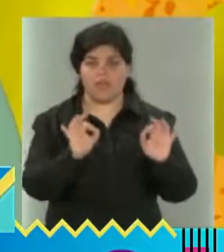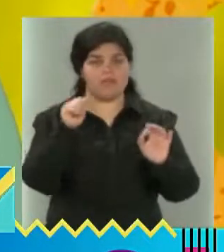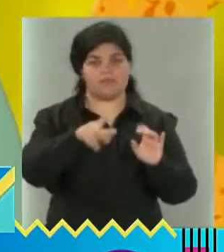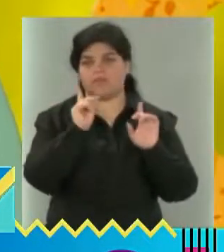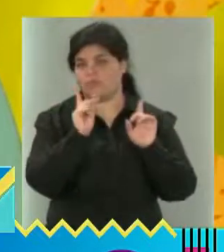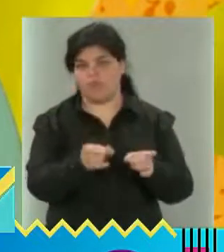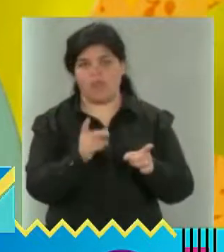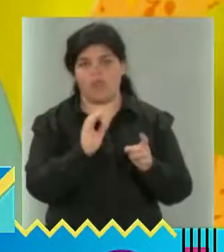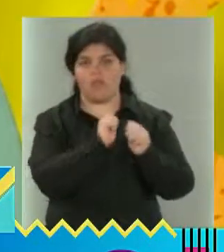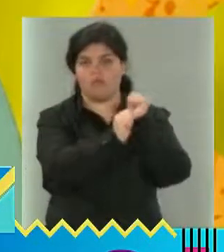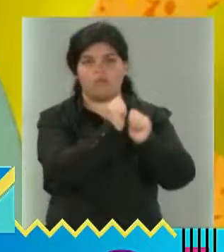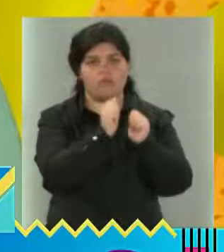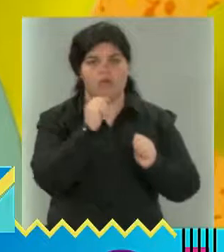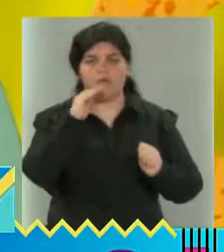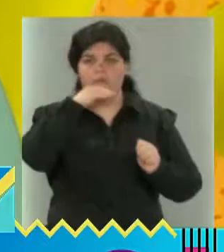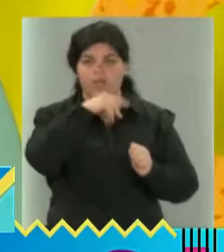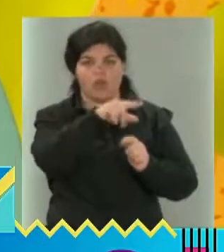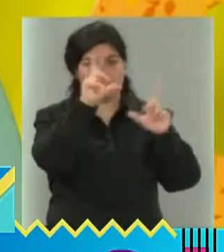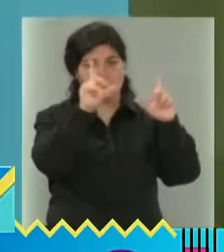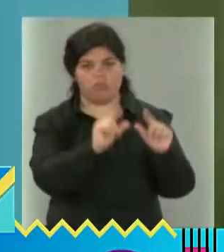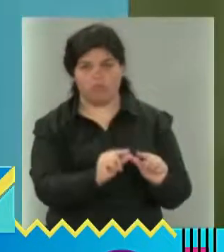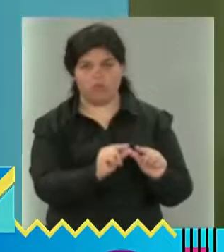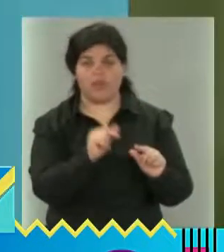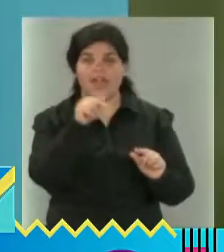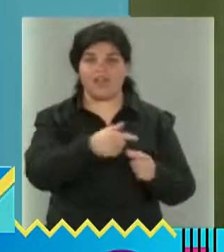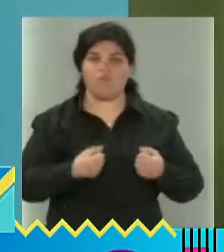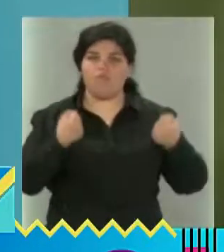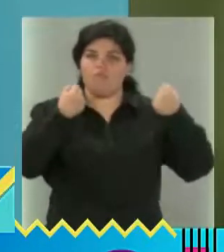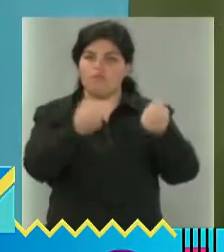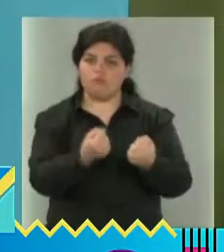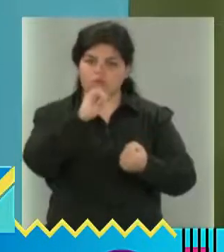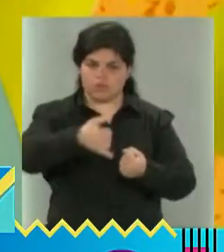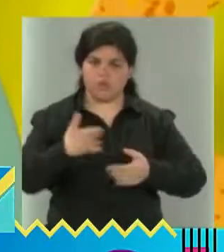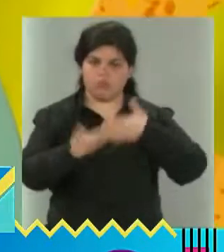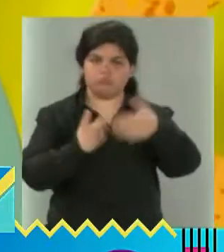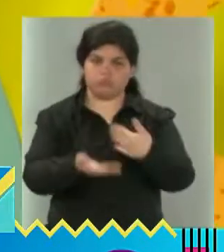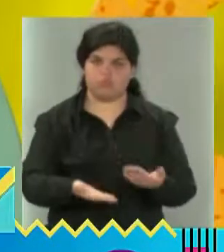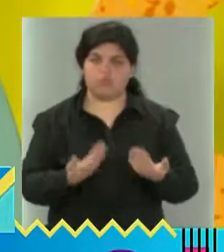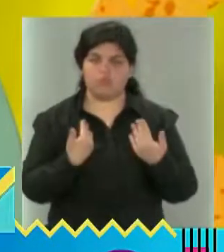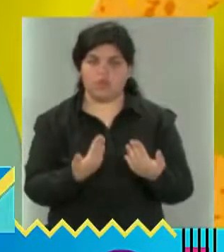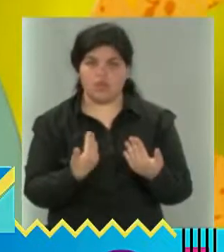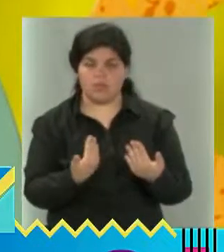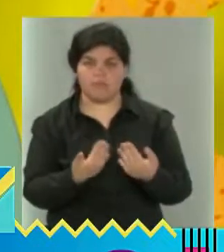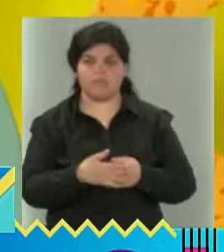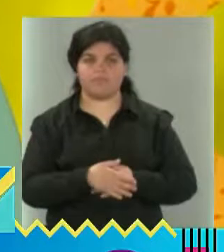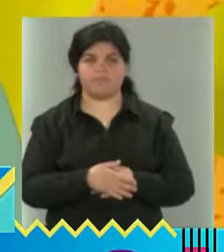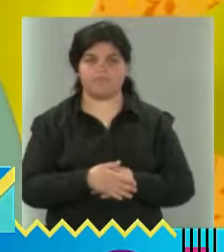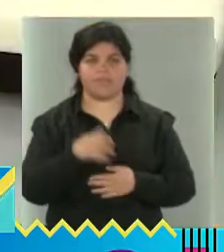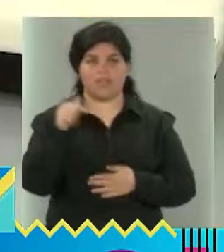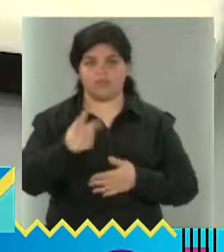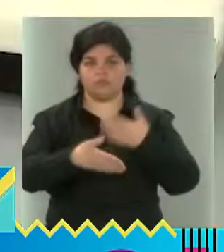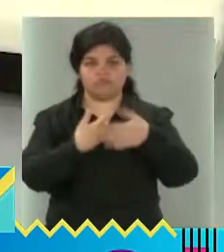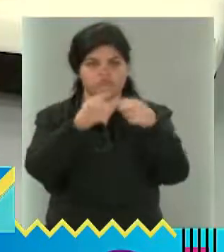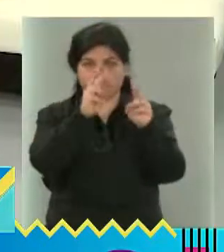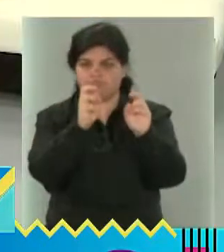¿no? Yo creo que tiene sus fortalezas para poder salir adelante, no tiene, y creo que estos análisis